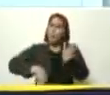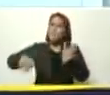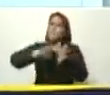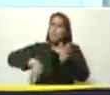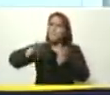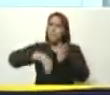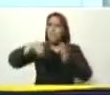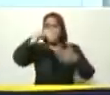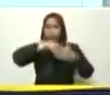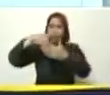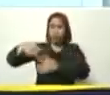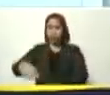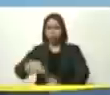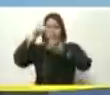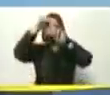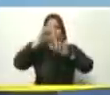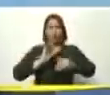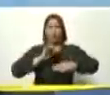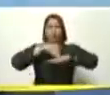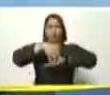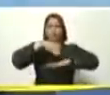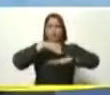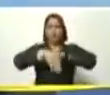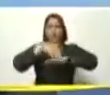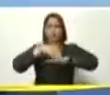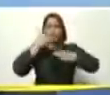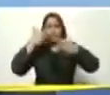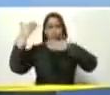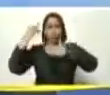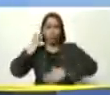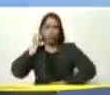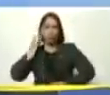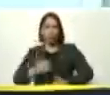reelecta del Tamacuro, Lizeta Hernández.